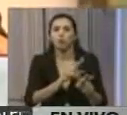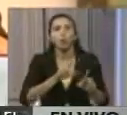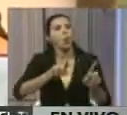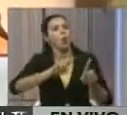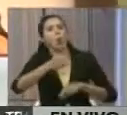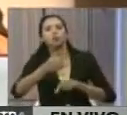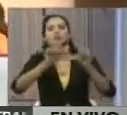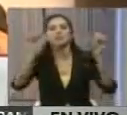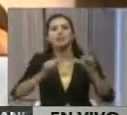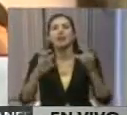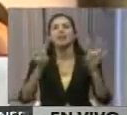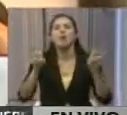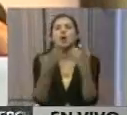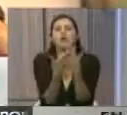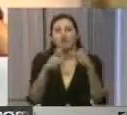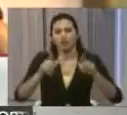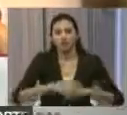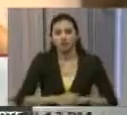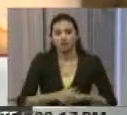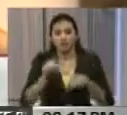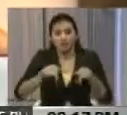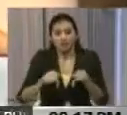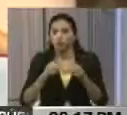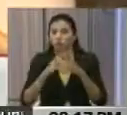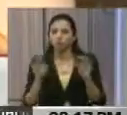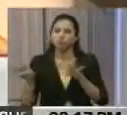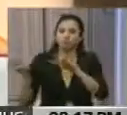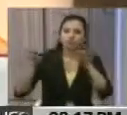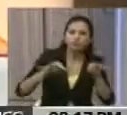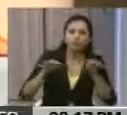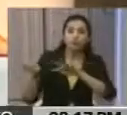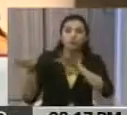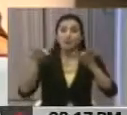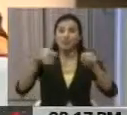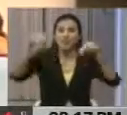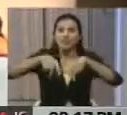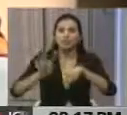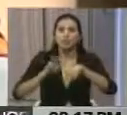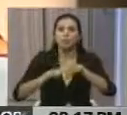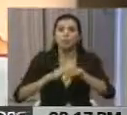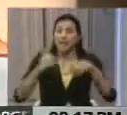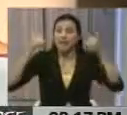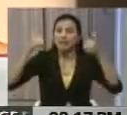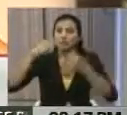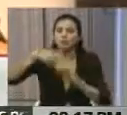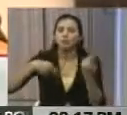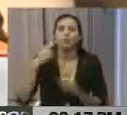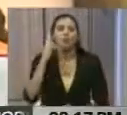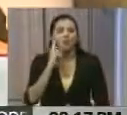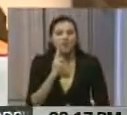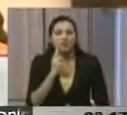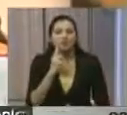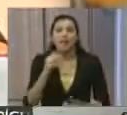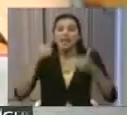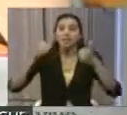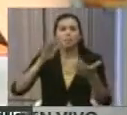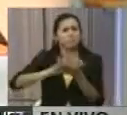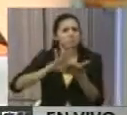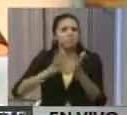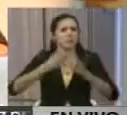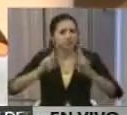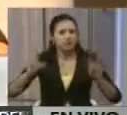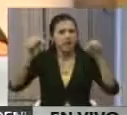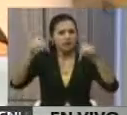esto todos estos intelectuales se han centrado en Venezuela, porque saben que el éxito de la revolución bolivariana, la revolución pacífica bolivariana, de la democracia